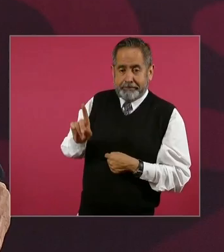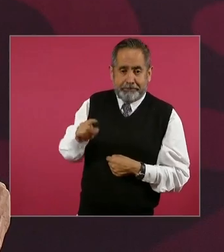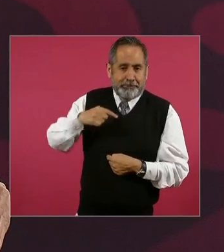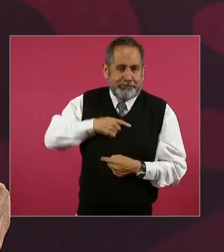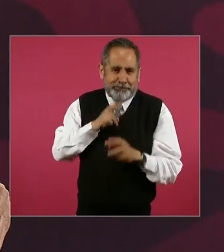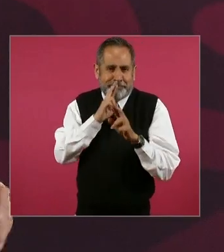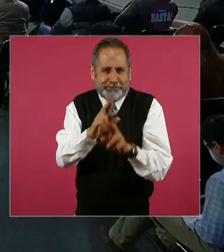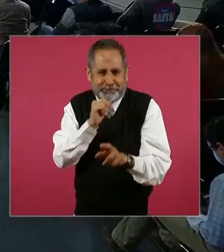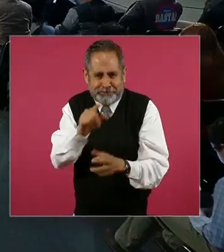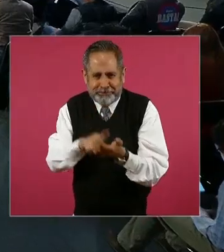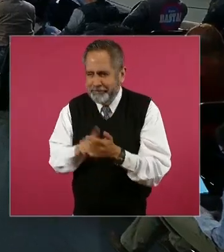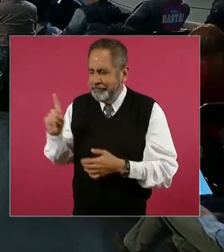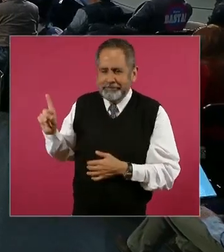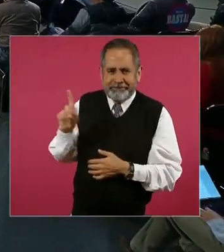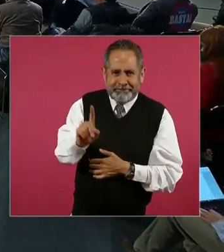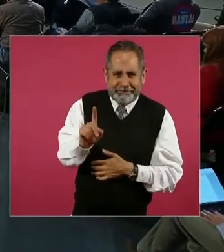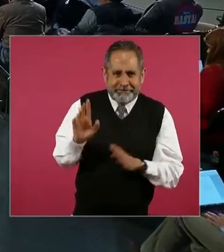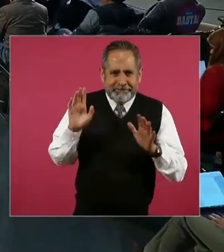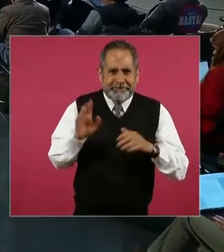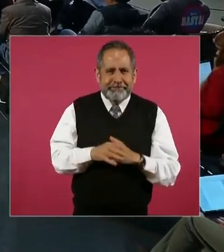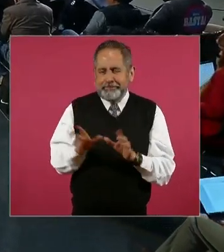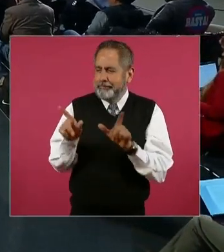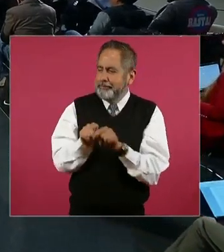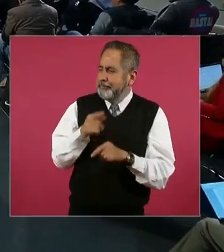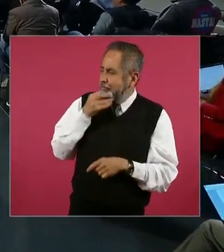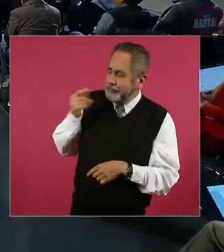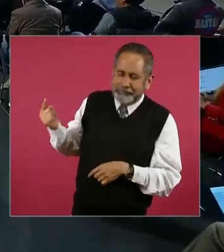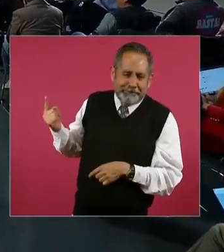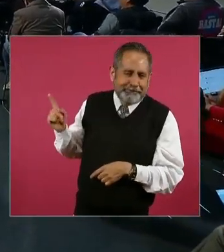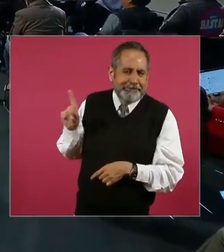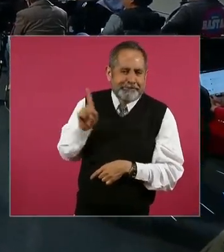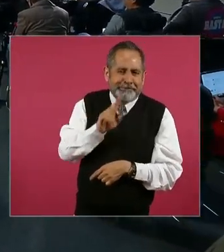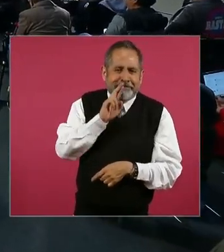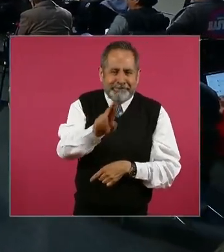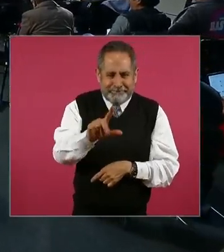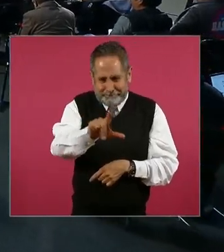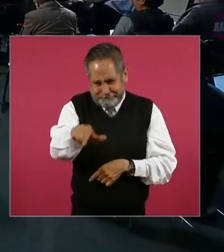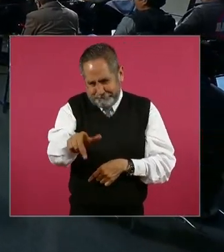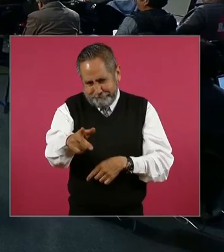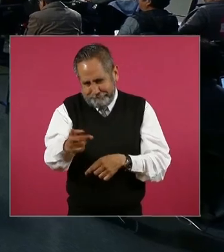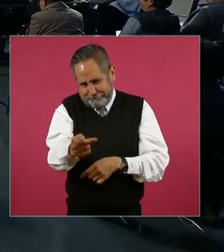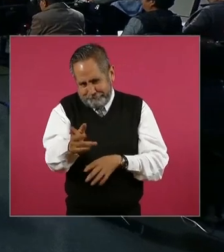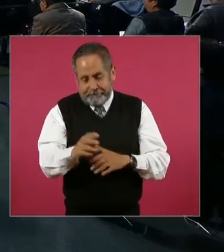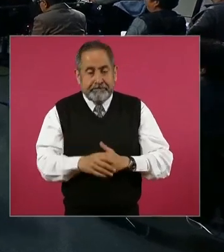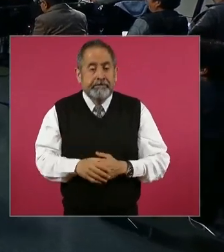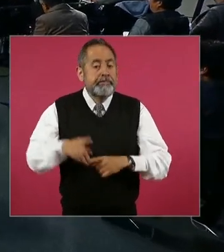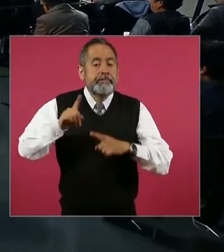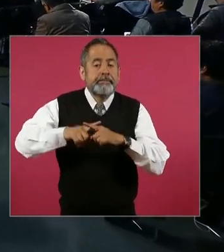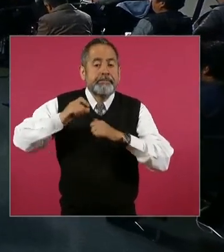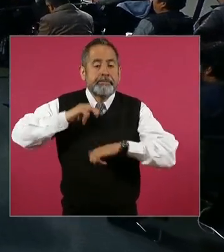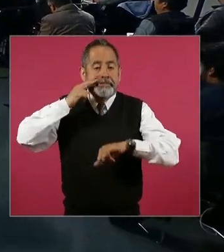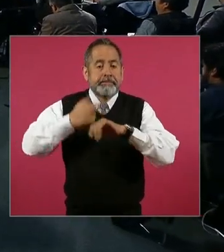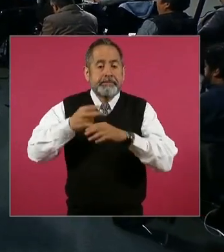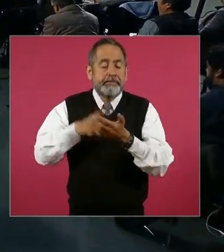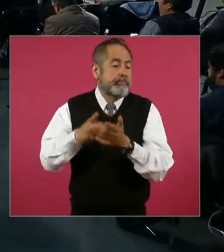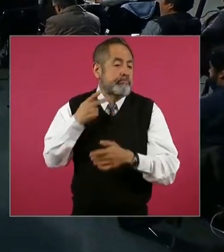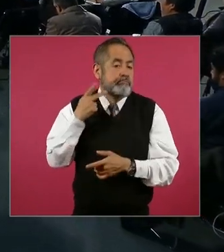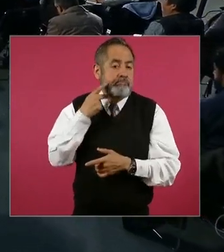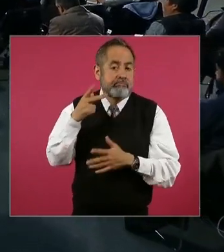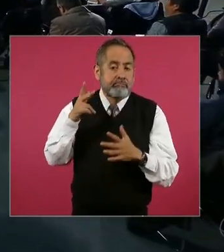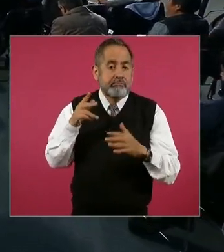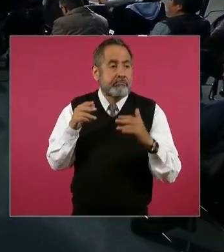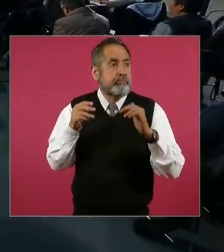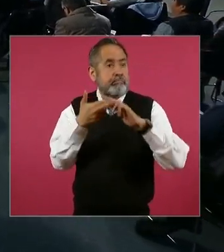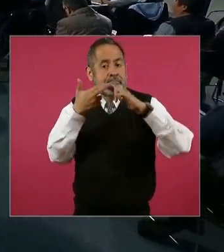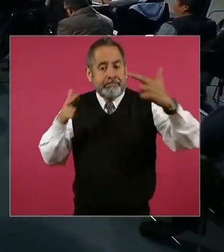responder no pero con los ahí la dejamos pendiente el el el que dirige la política exterior del país